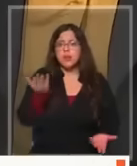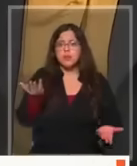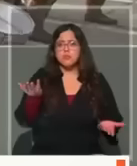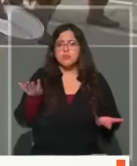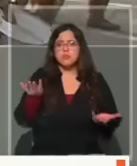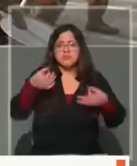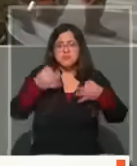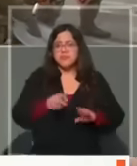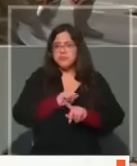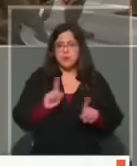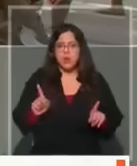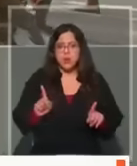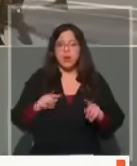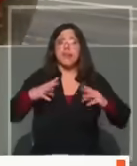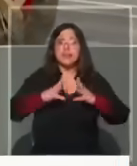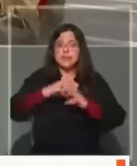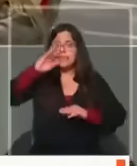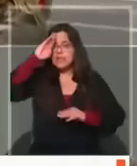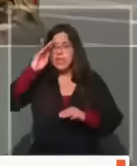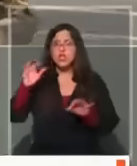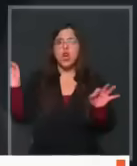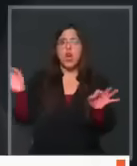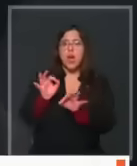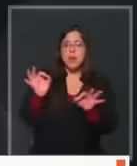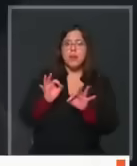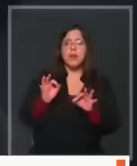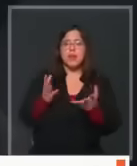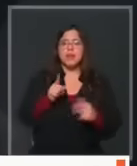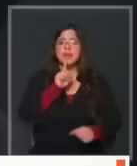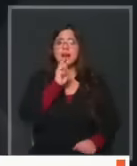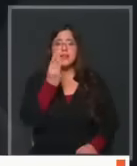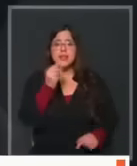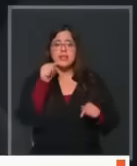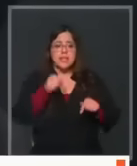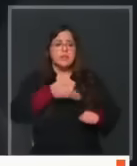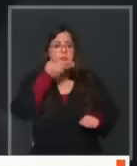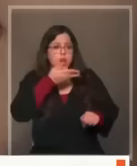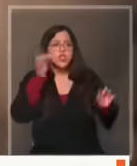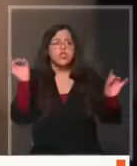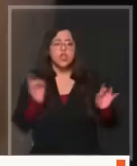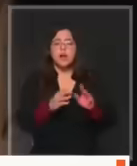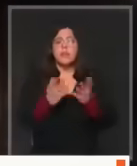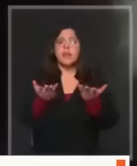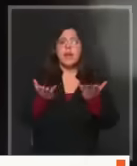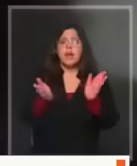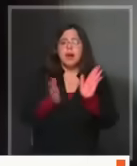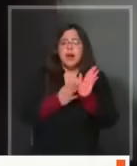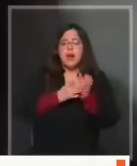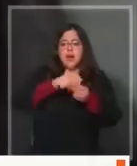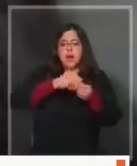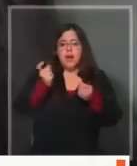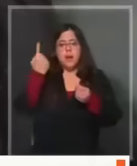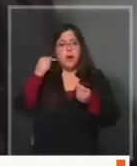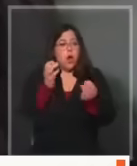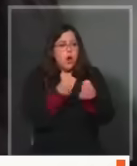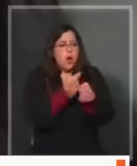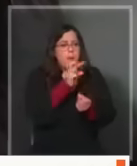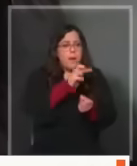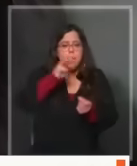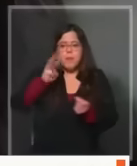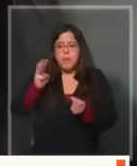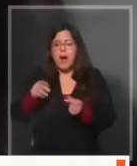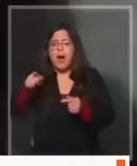corresponde desde el ejército señalaron a tele 1 que este argumento solo se presentó para acreditar la baja pero muchos padres aseguran que fueran